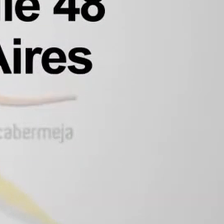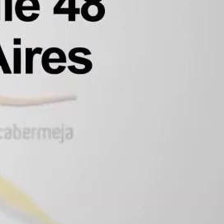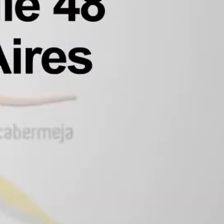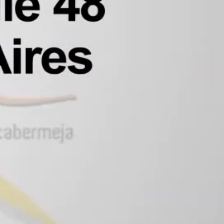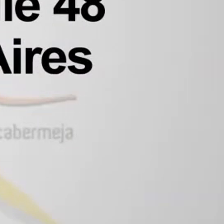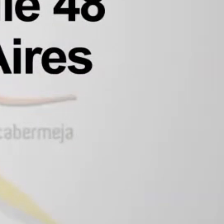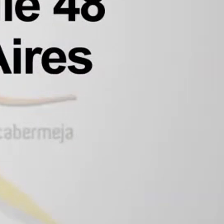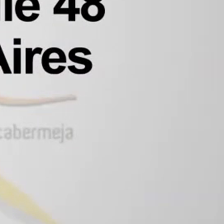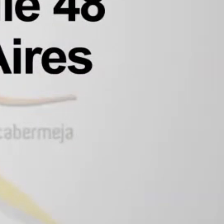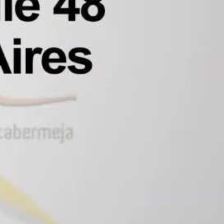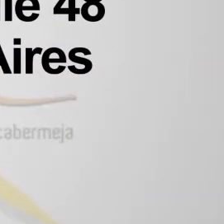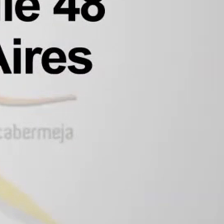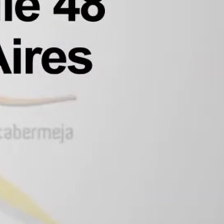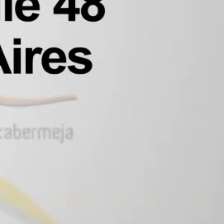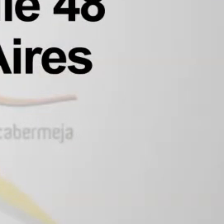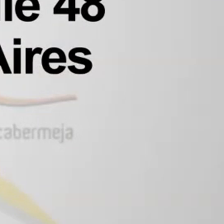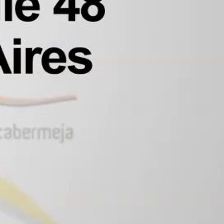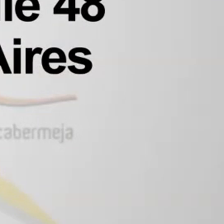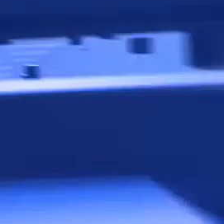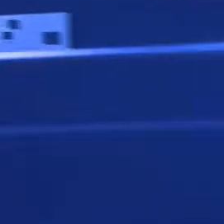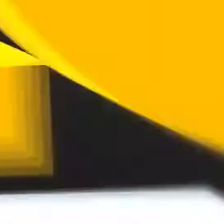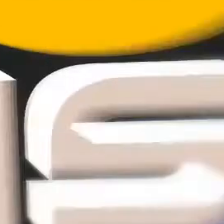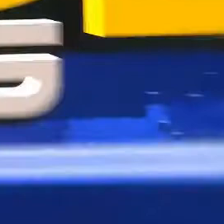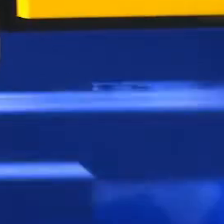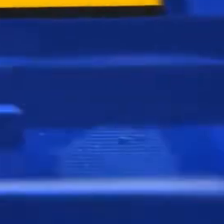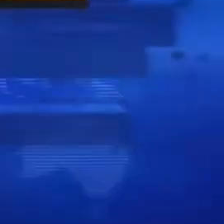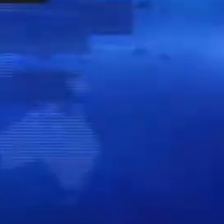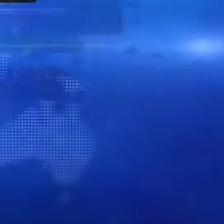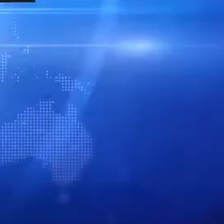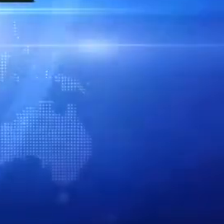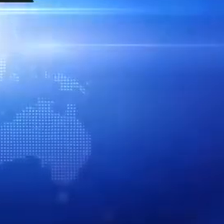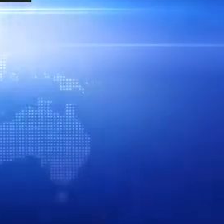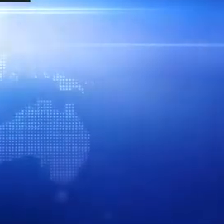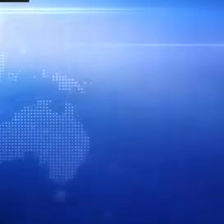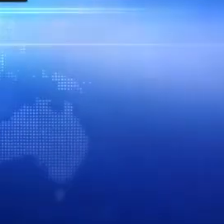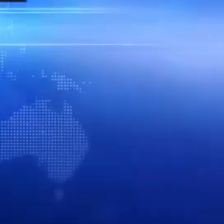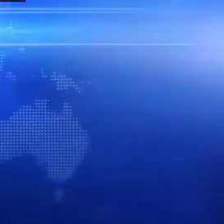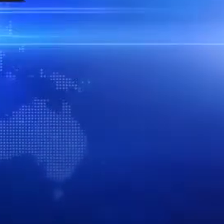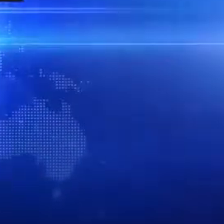número 1725, en el barrio Buenos Aires.